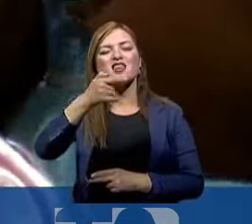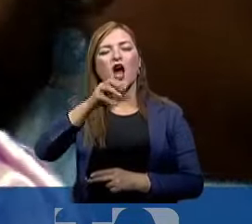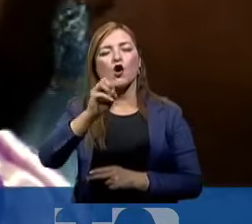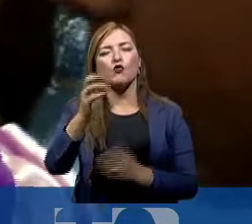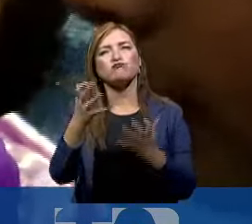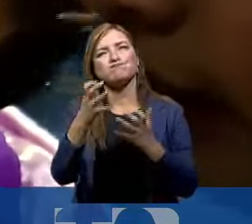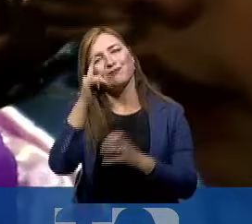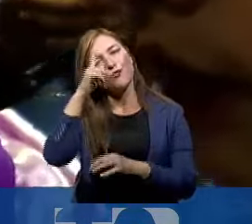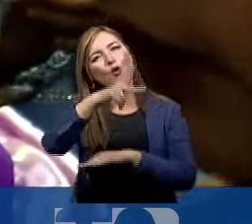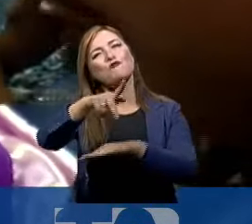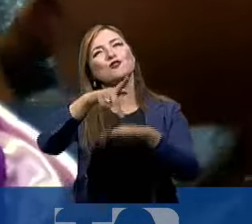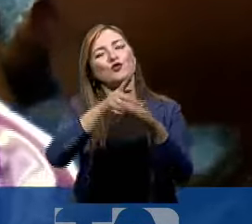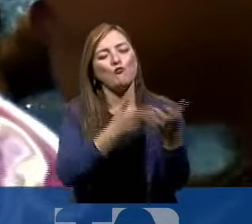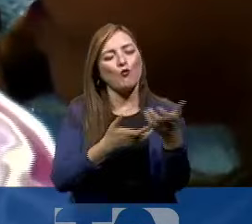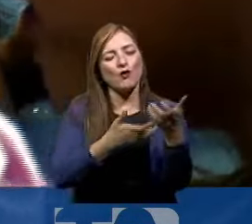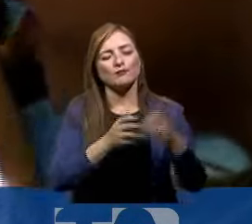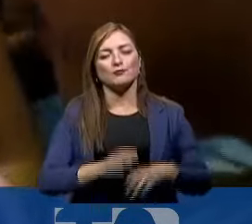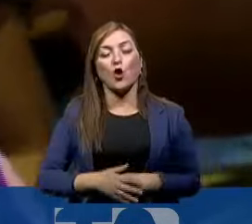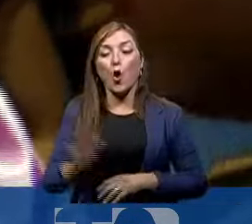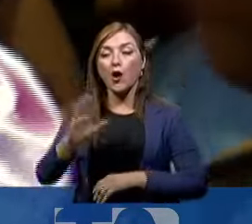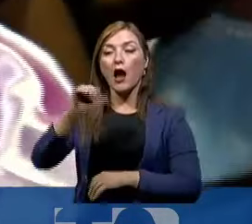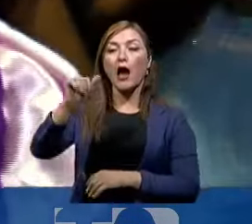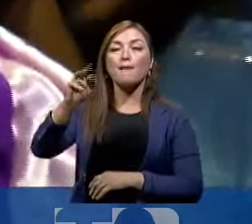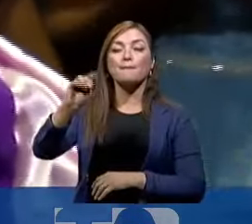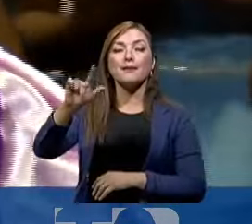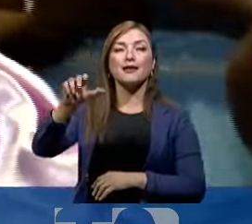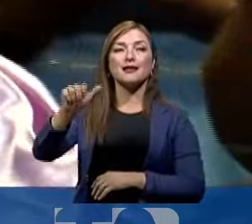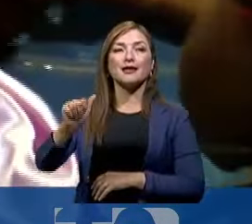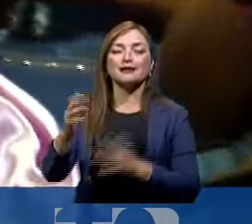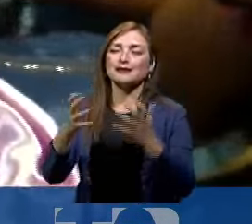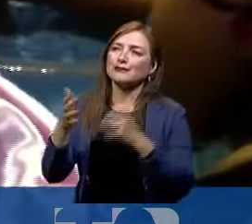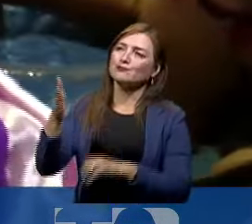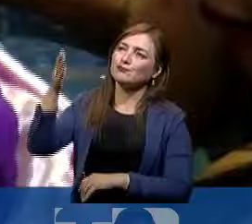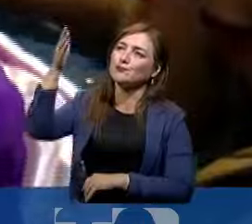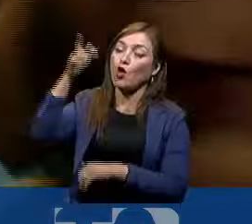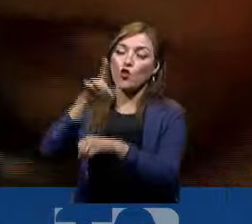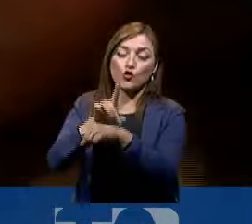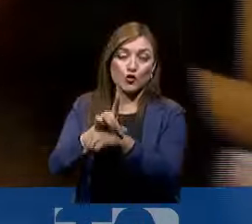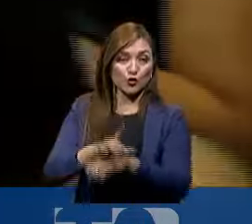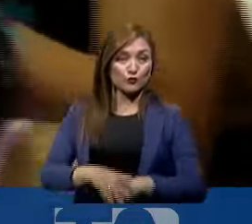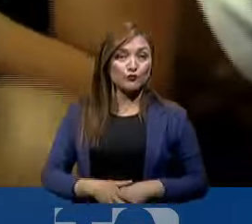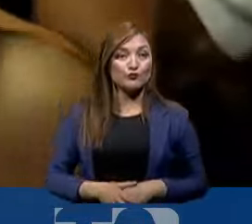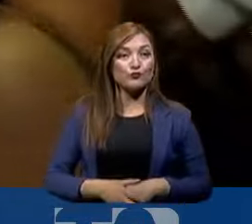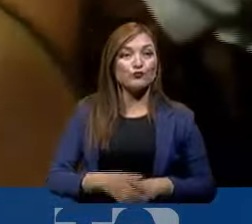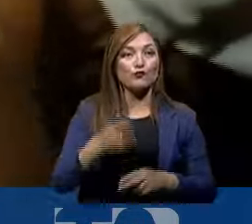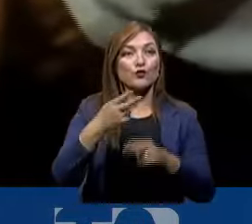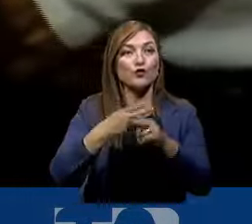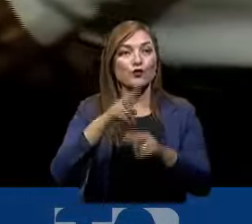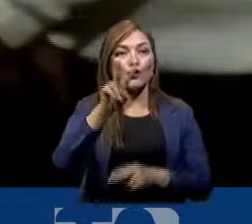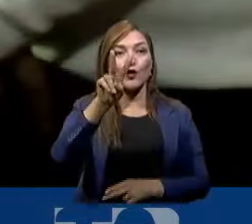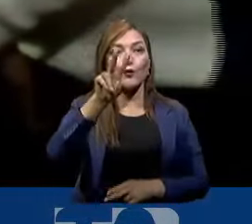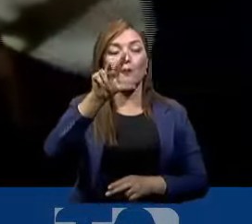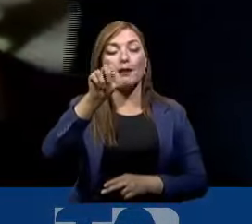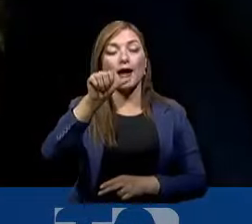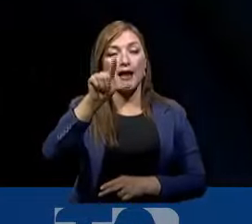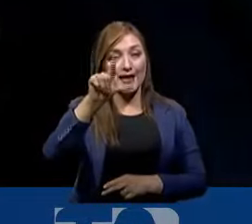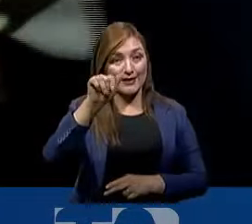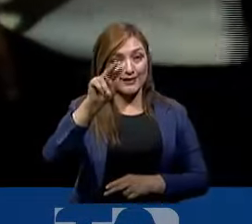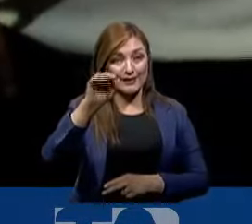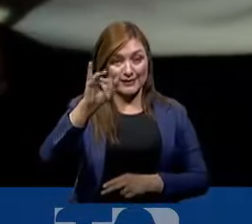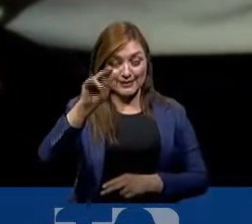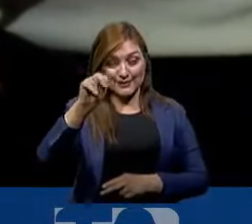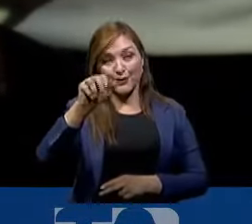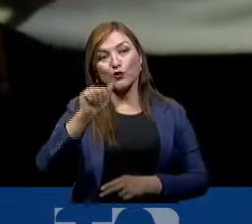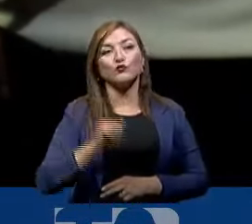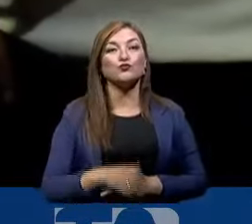Camila Sicha, yo quiero ser de grande una doctora. Yo me llamo Valentina